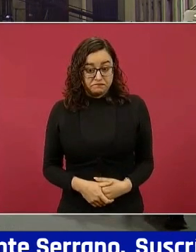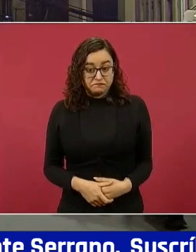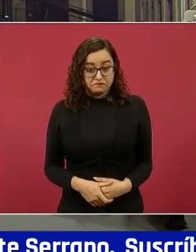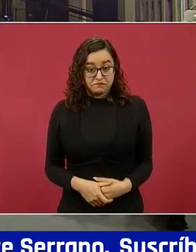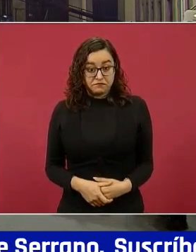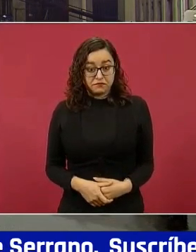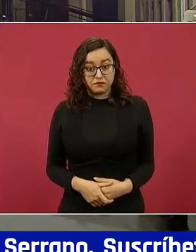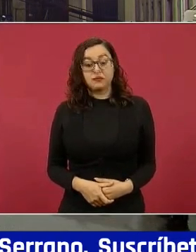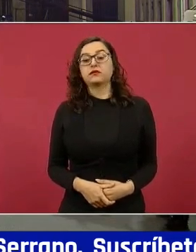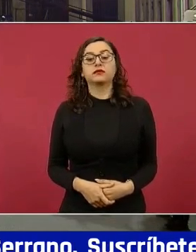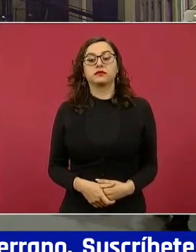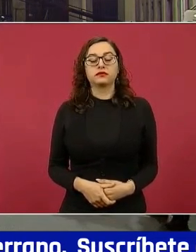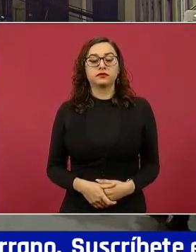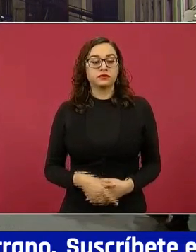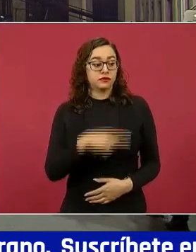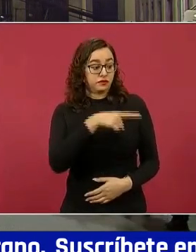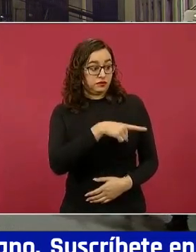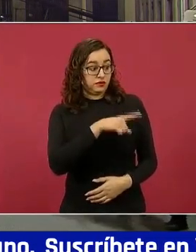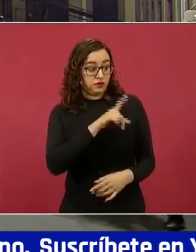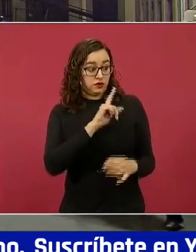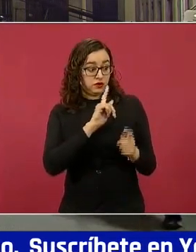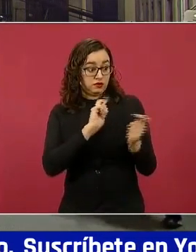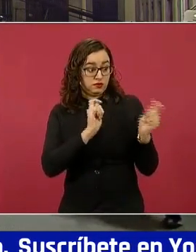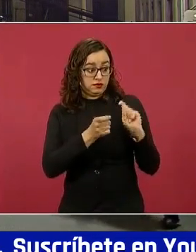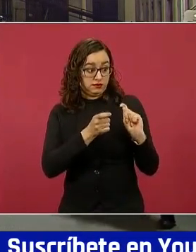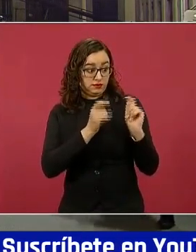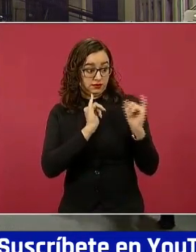Pero luego tú le tendrías, Laura, que traducir.